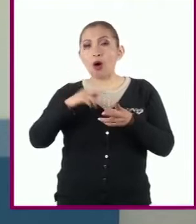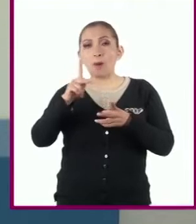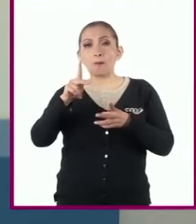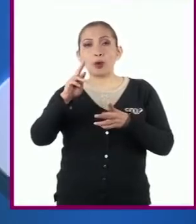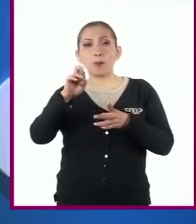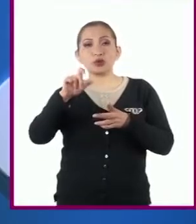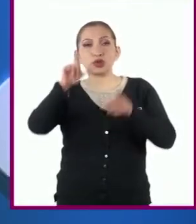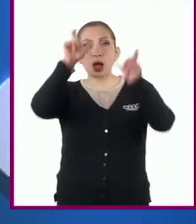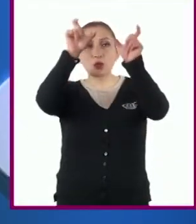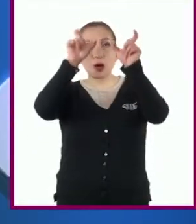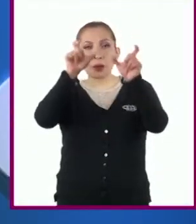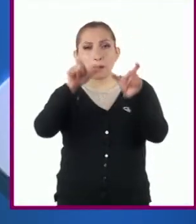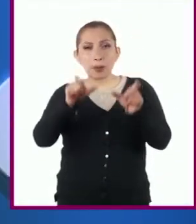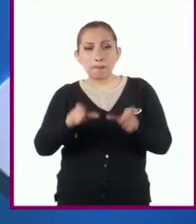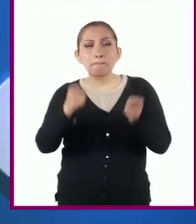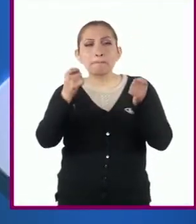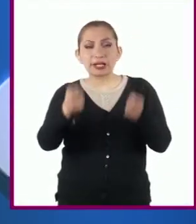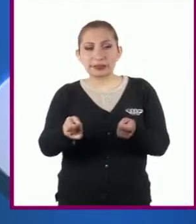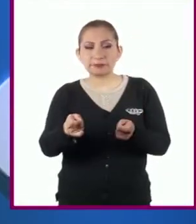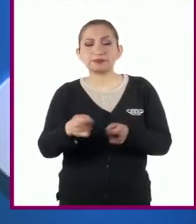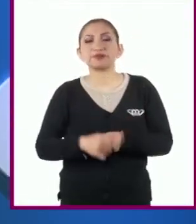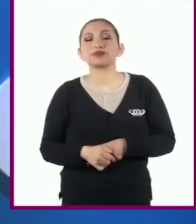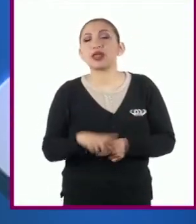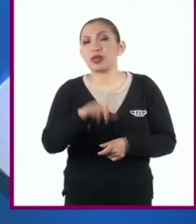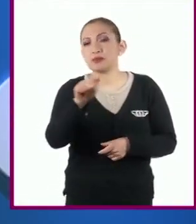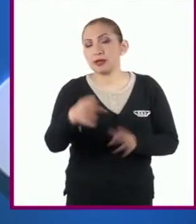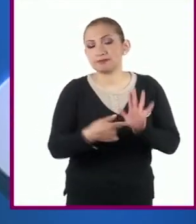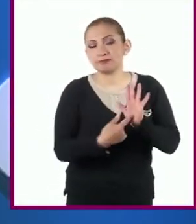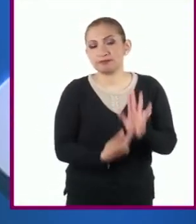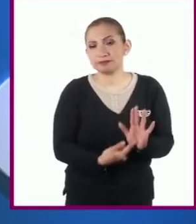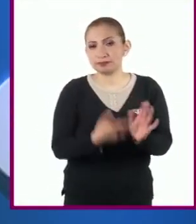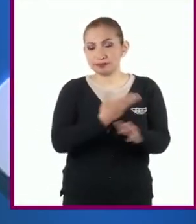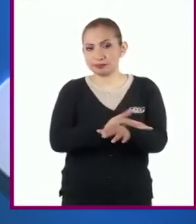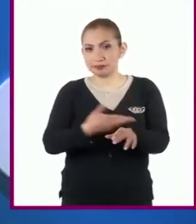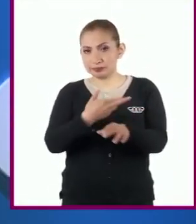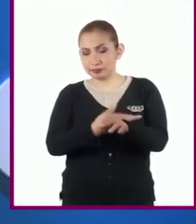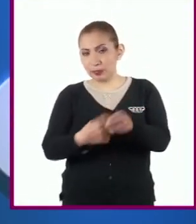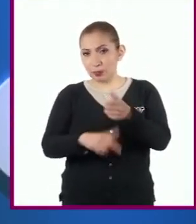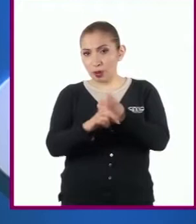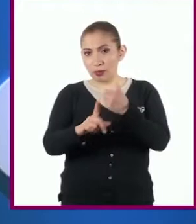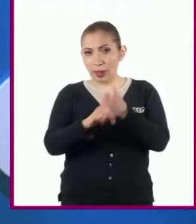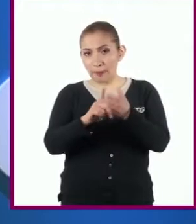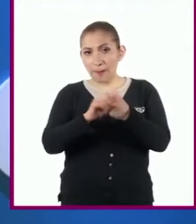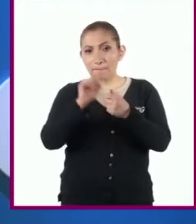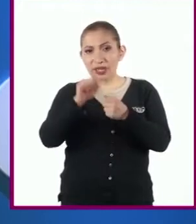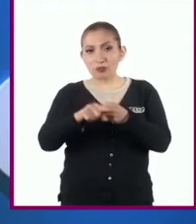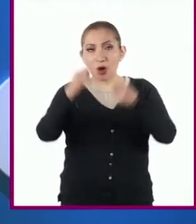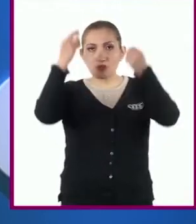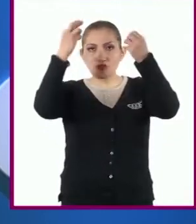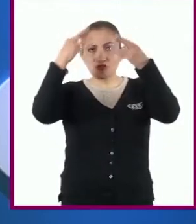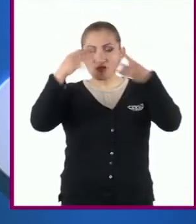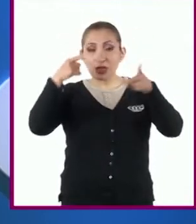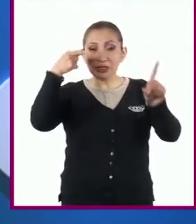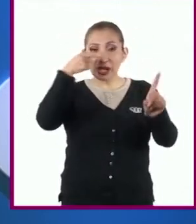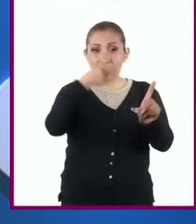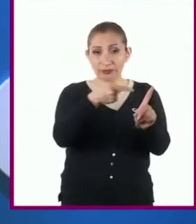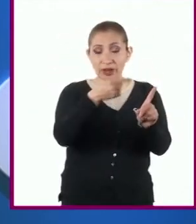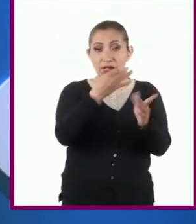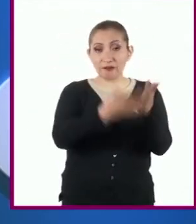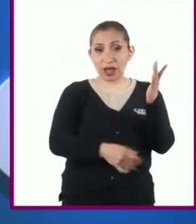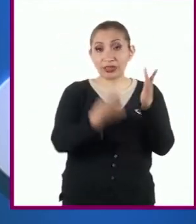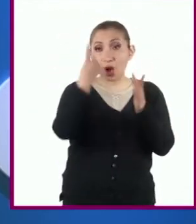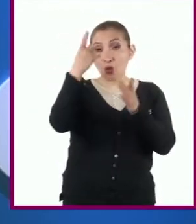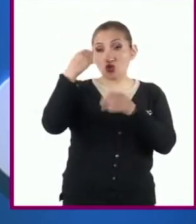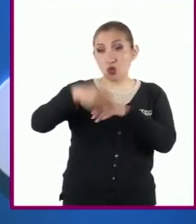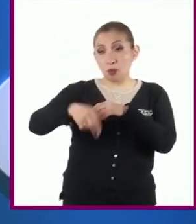proporcionalidad. Más adelante les enseñaremos a resolver problemas de proporcionalidad directa, donde falta algún